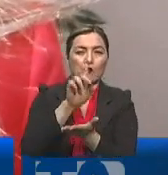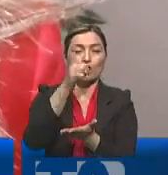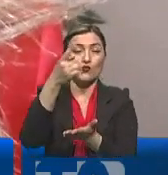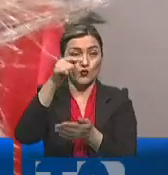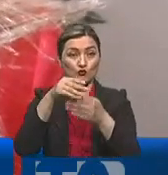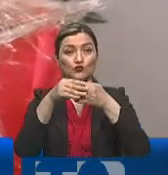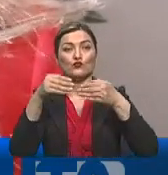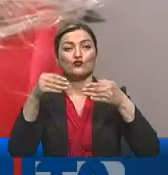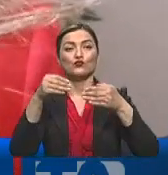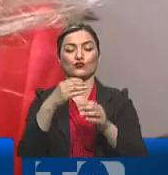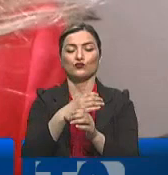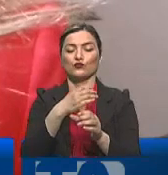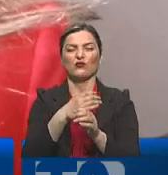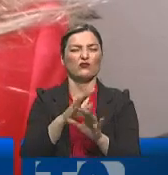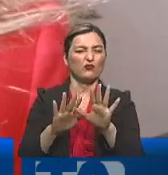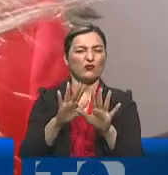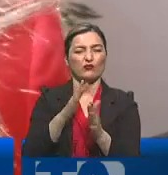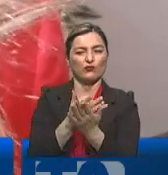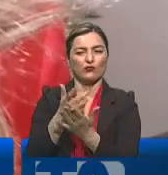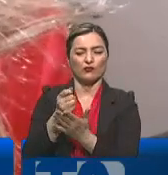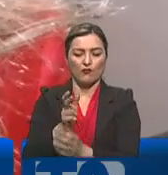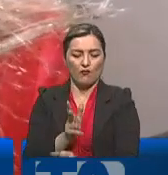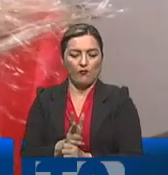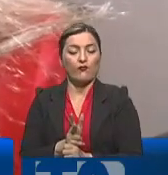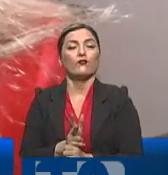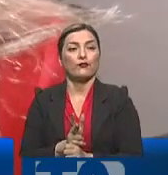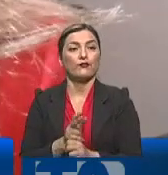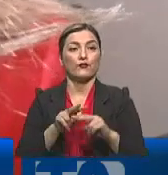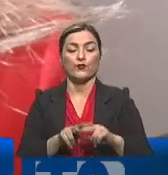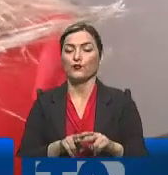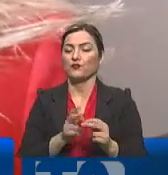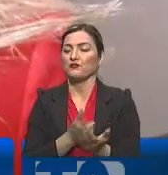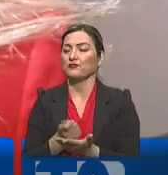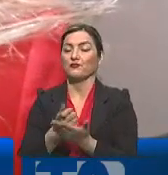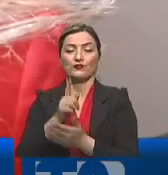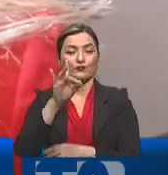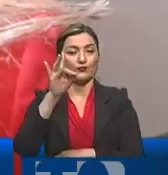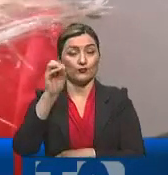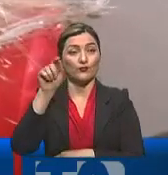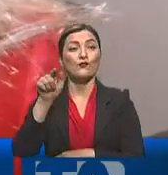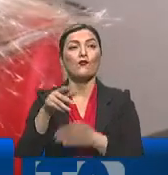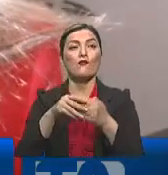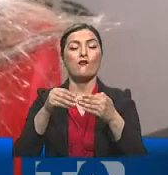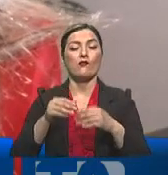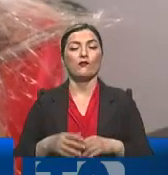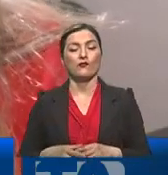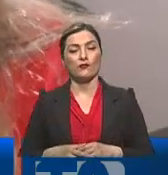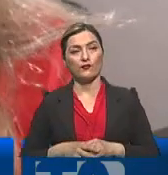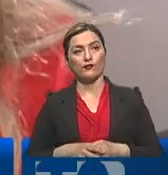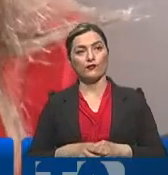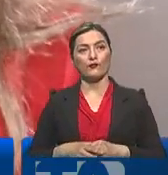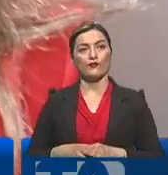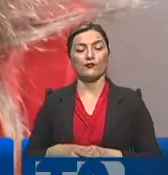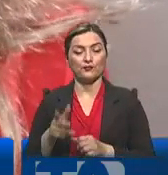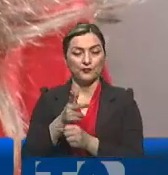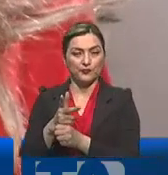¿no? Se estima que para la adquisición de estas cámaras, es lo que he podido revisar, se han gastado $180 mil, luego para que estas